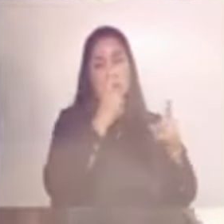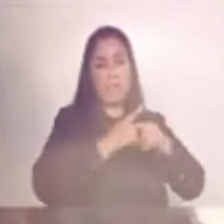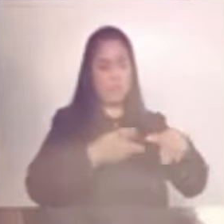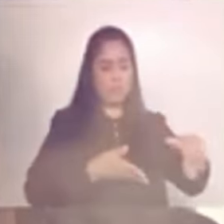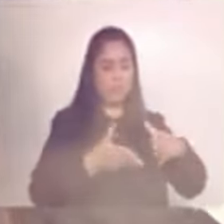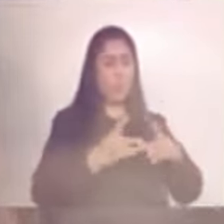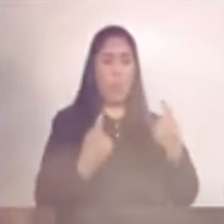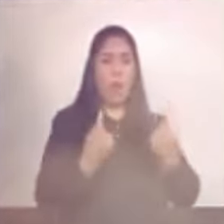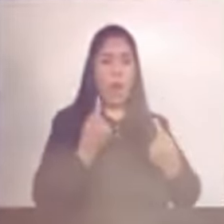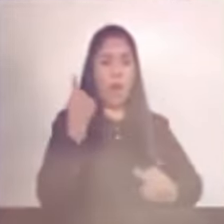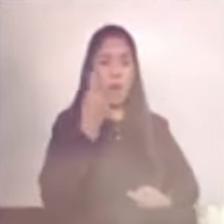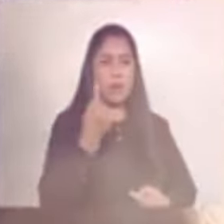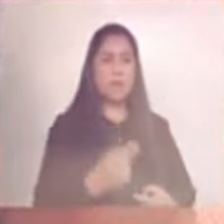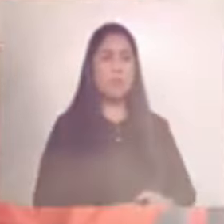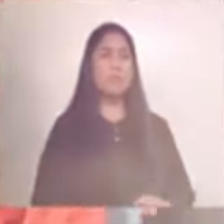los priorizados? Muchas gracias.